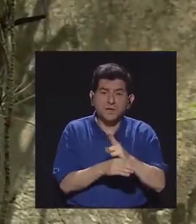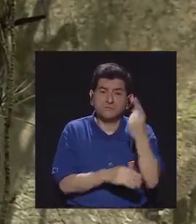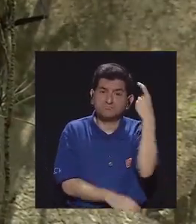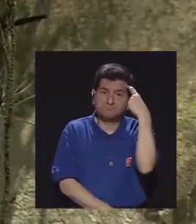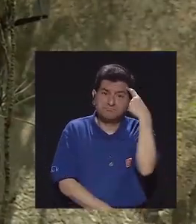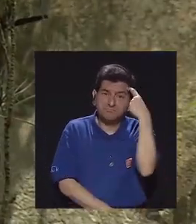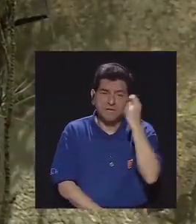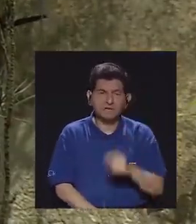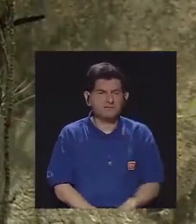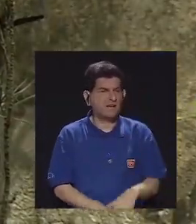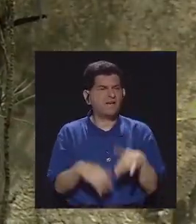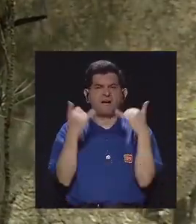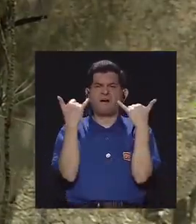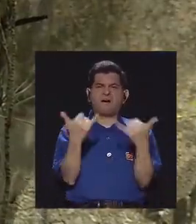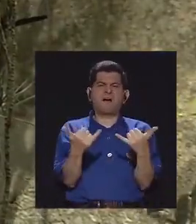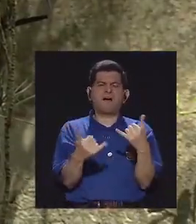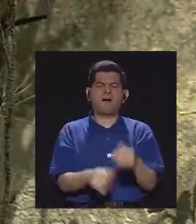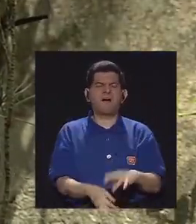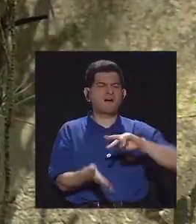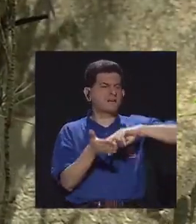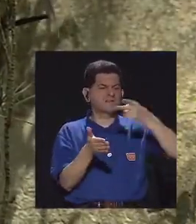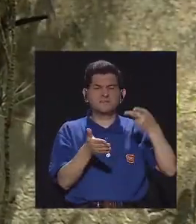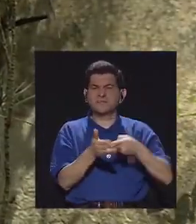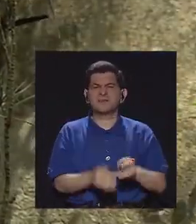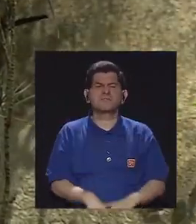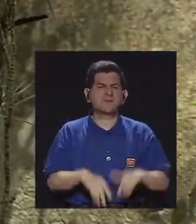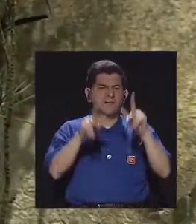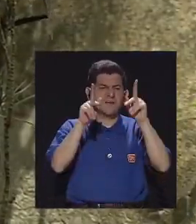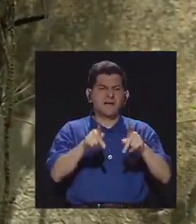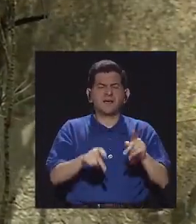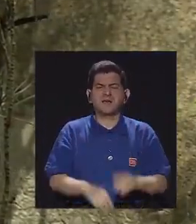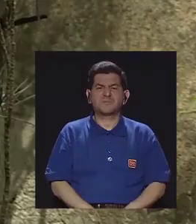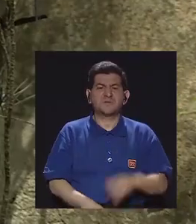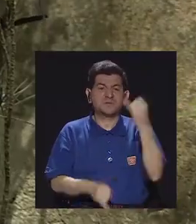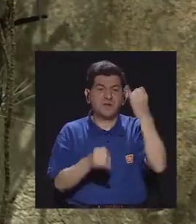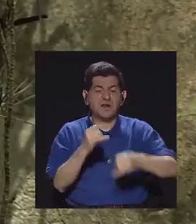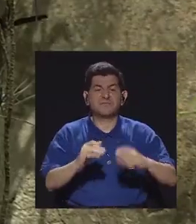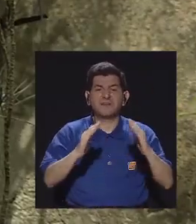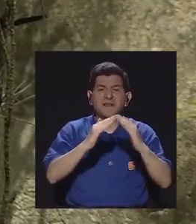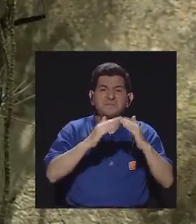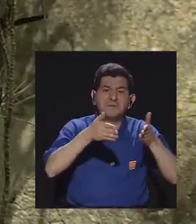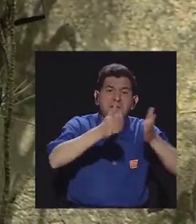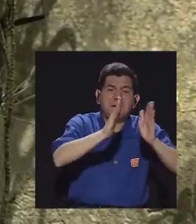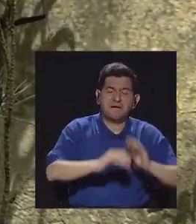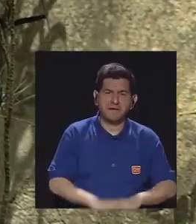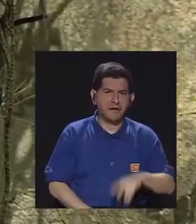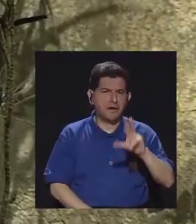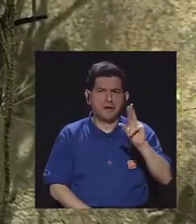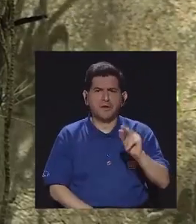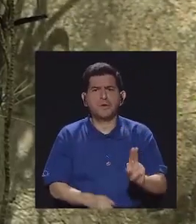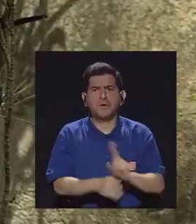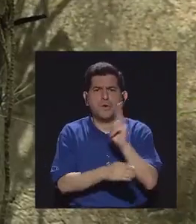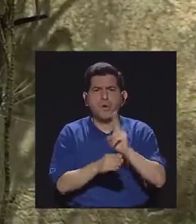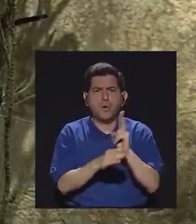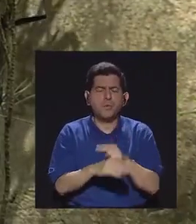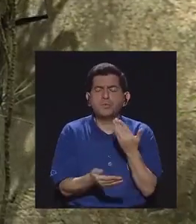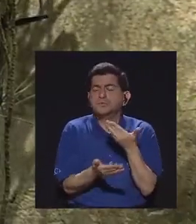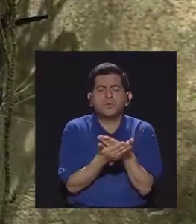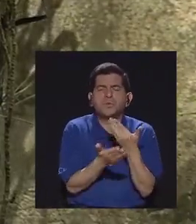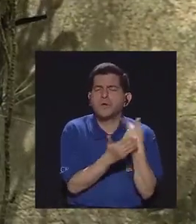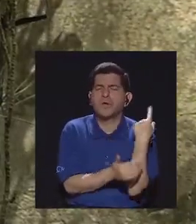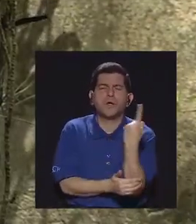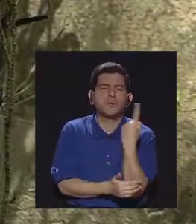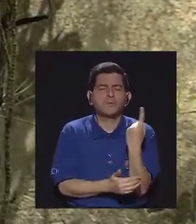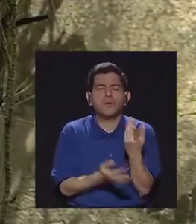imaginan que ya va a terminar en la calle, ¿verdad? Y no necesariamente pasa eso. A veces solamente fue un uso experimental,